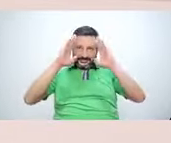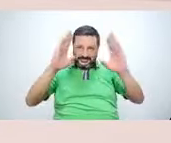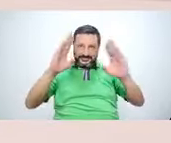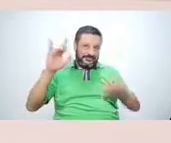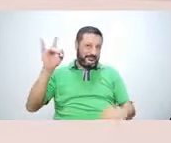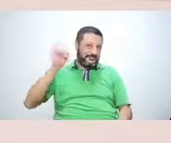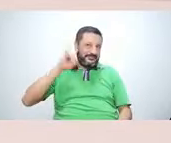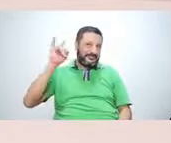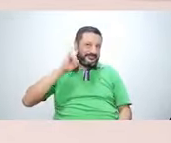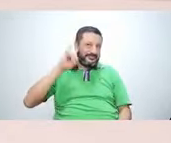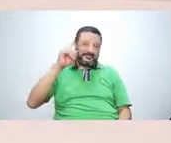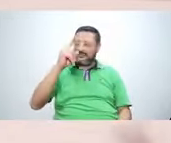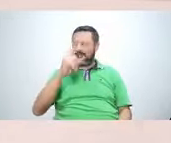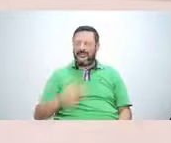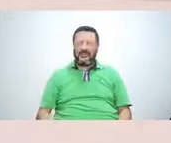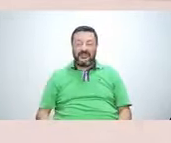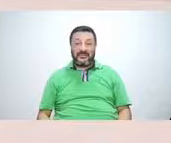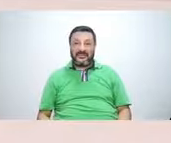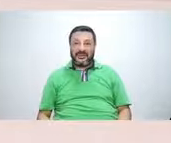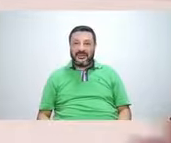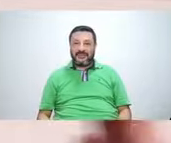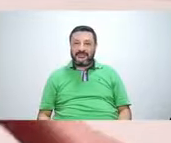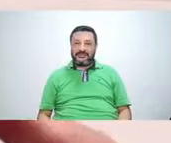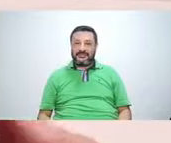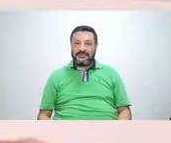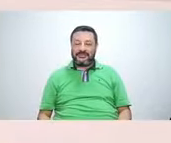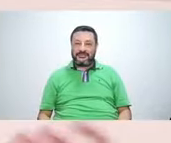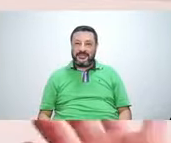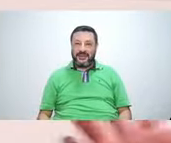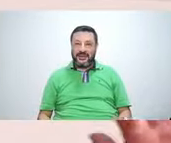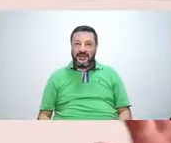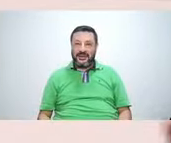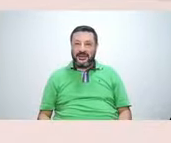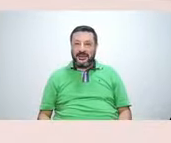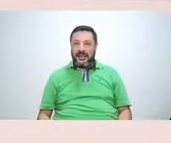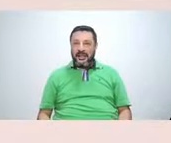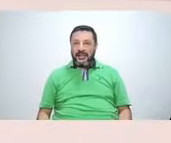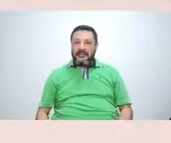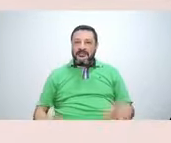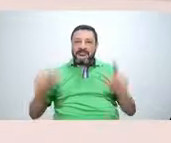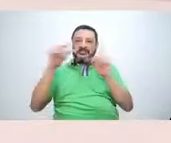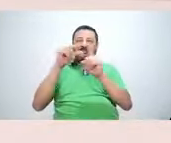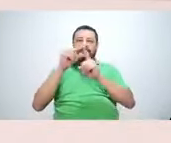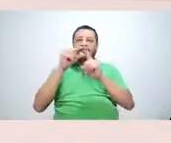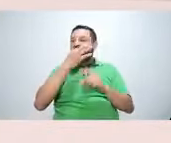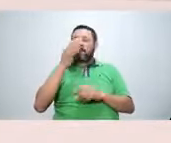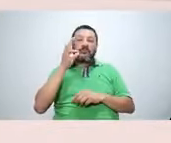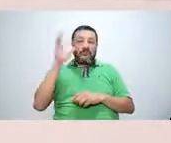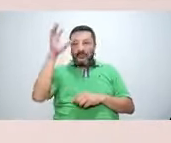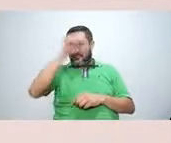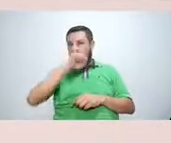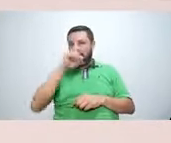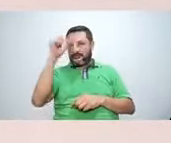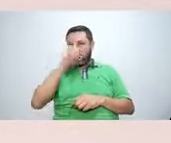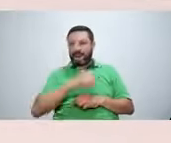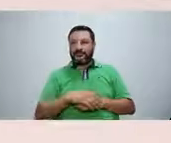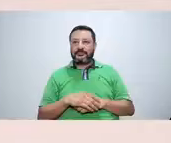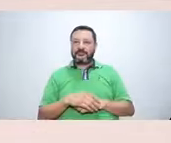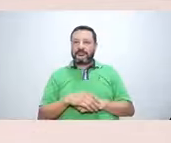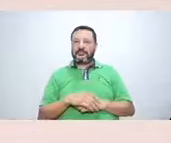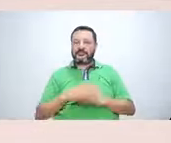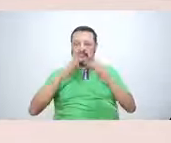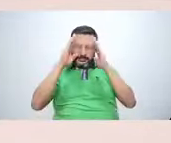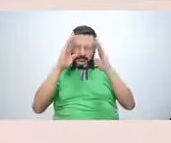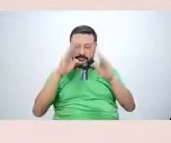le va diciendo. Obviamente no le dice a uno toda la rutina, pero sí palabritas claves, Entonces es un nivel de concentración que uno tiene